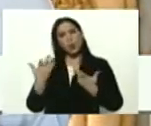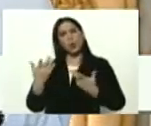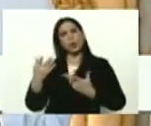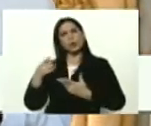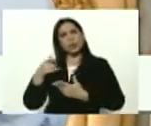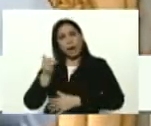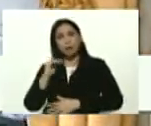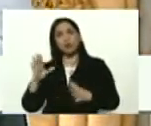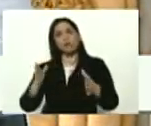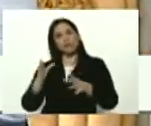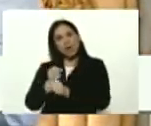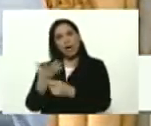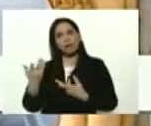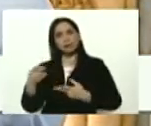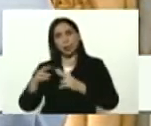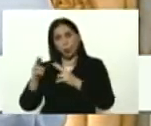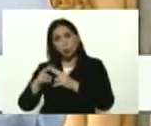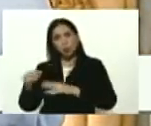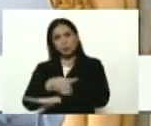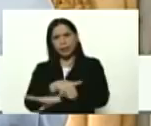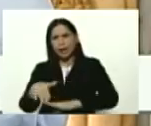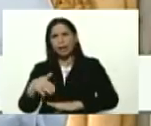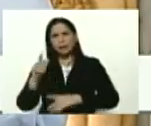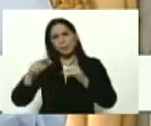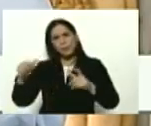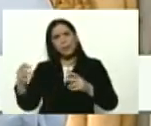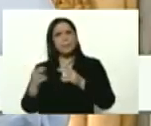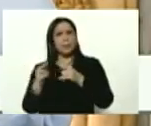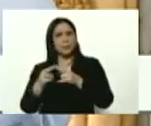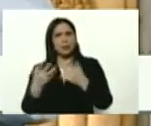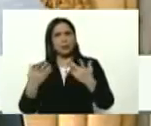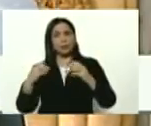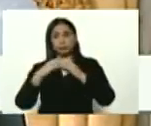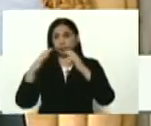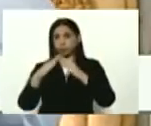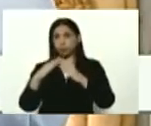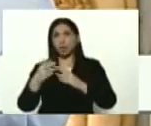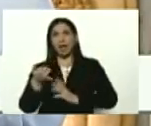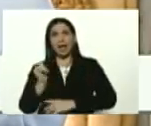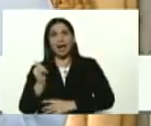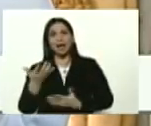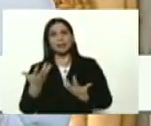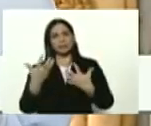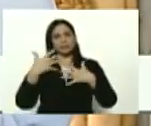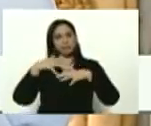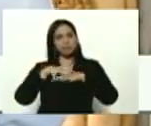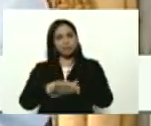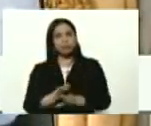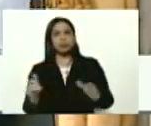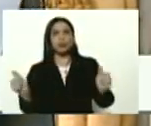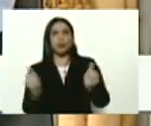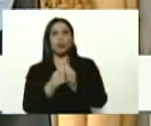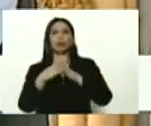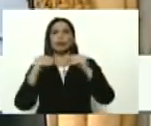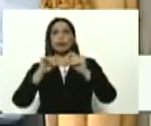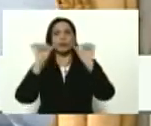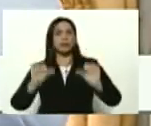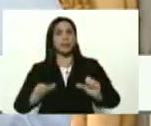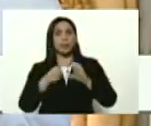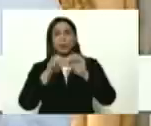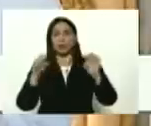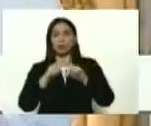los muchachos. En la calle se conoce la gente. Entonces, Hogares de la Patria está articulado con todo el sistema educativo